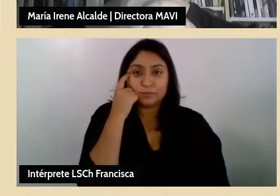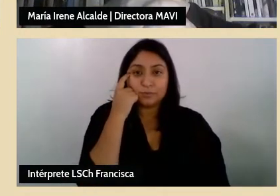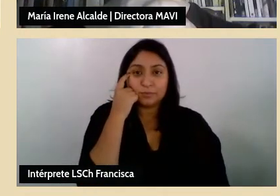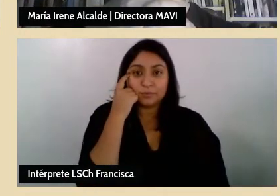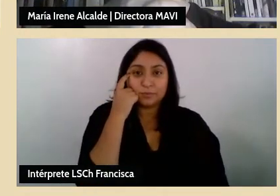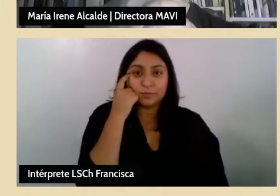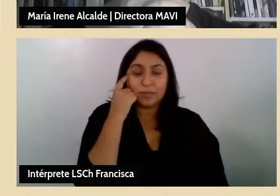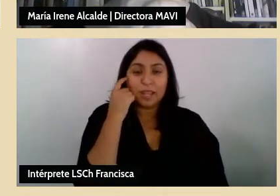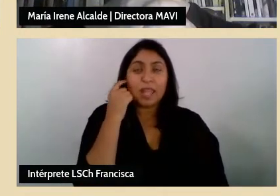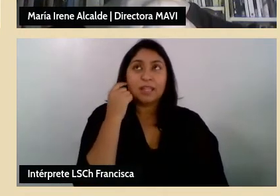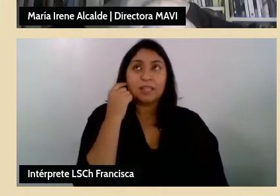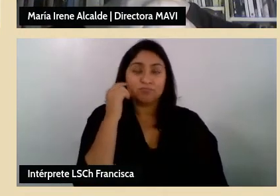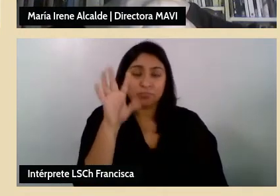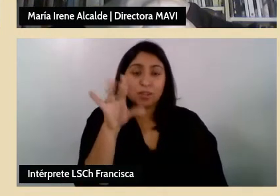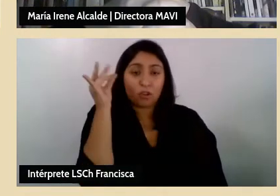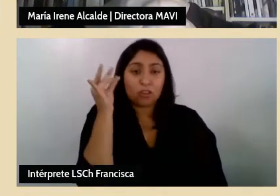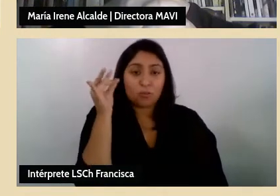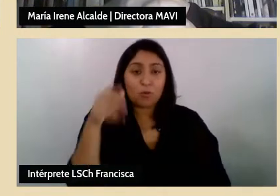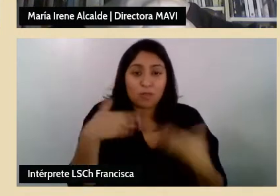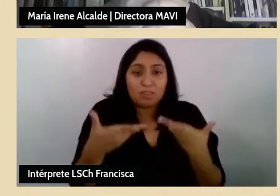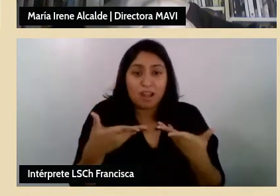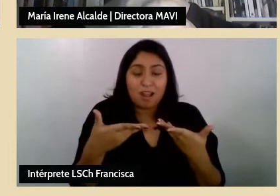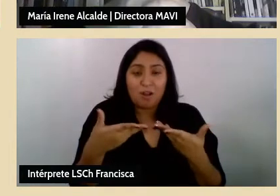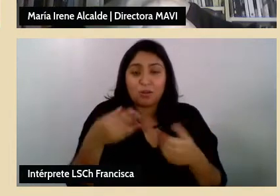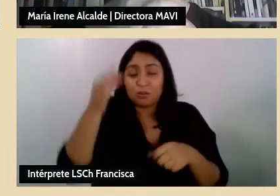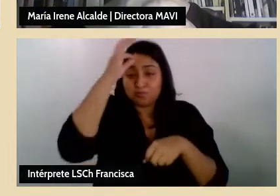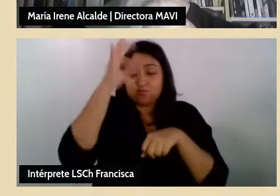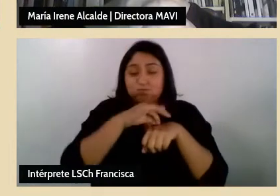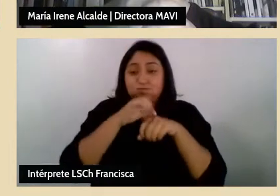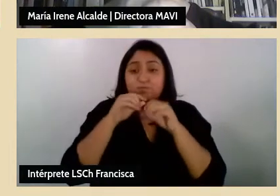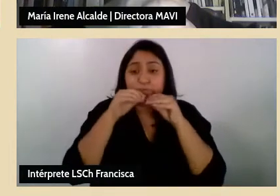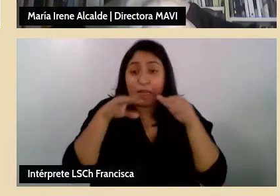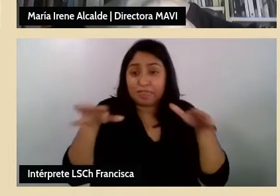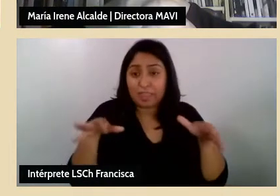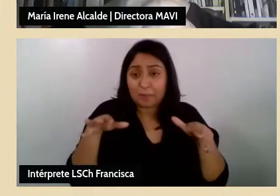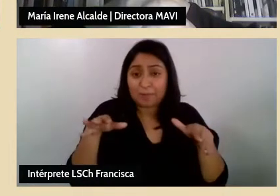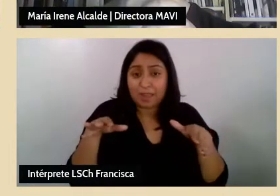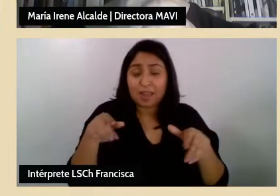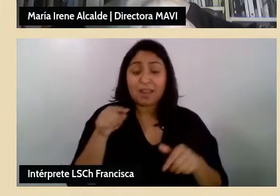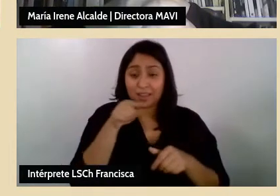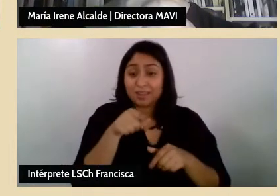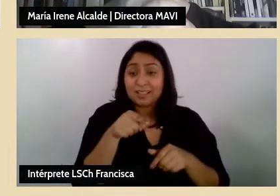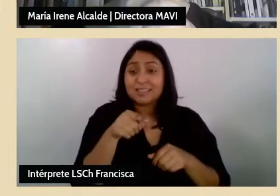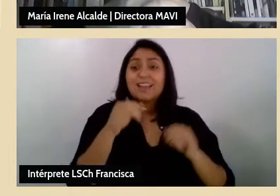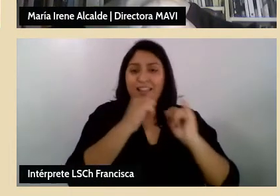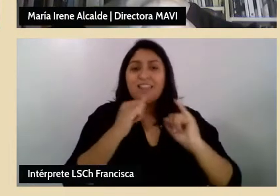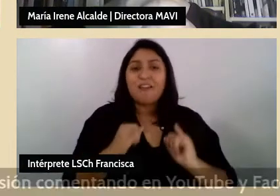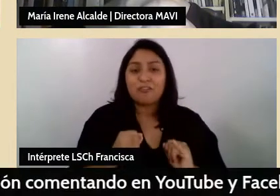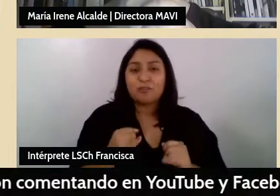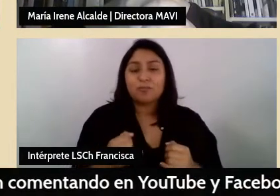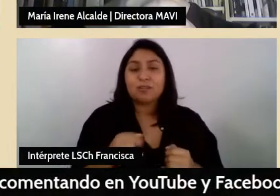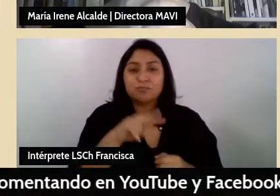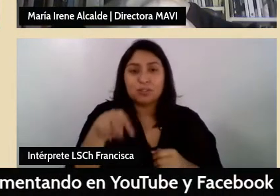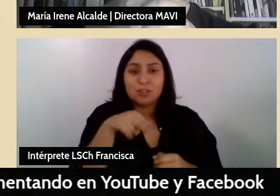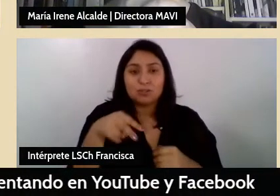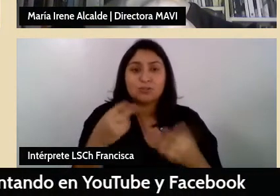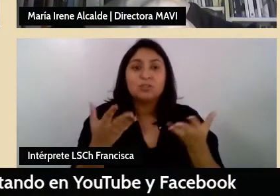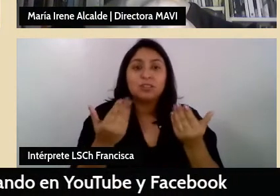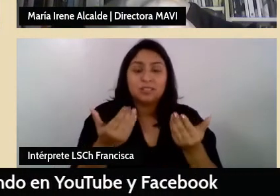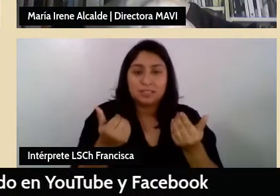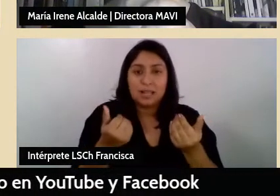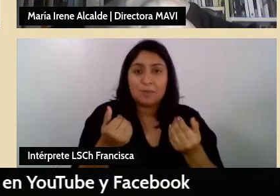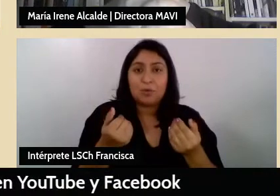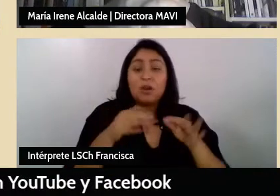no hemos dado cuenta ahora en pandemia que ese es el camino, ¿no? Que necesitamos los espacios museales